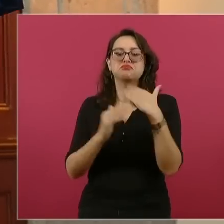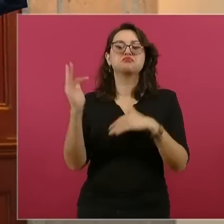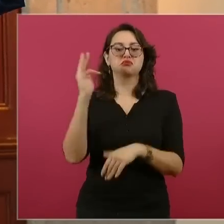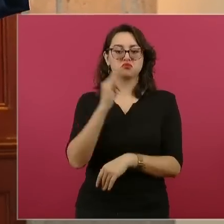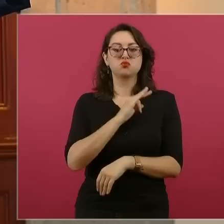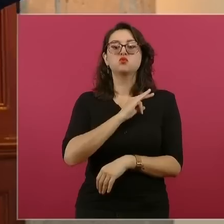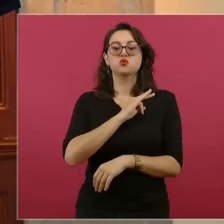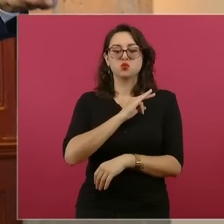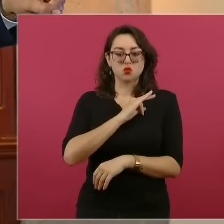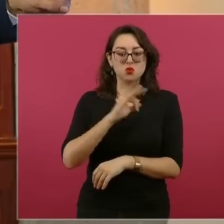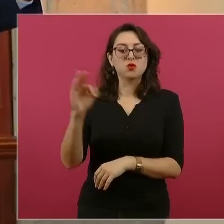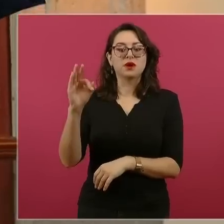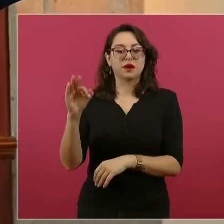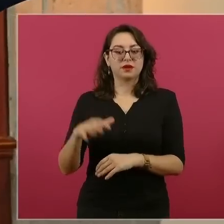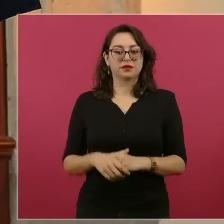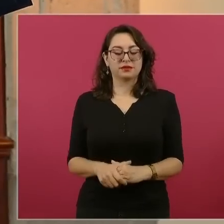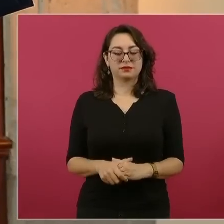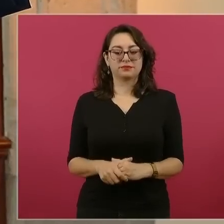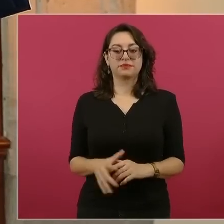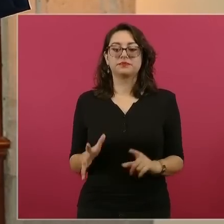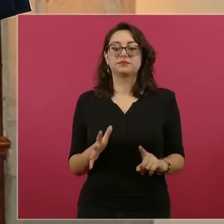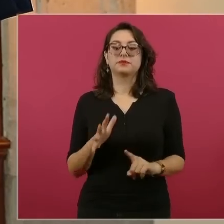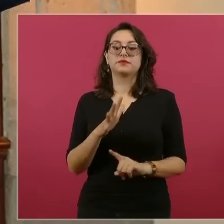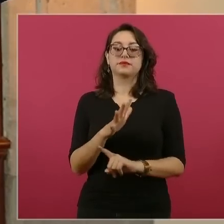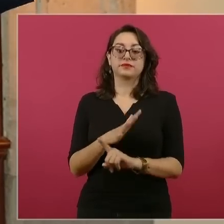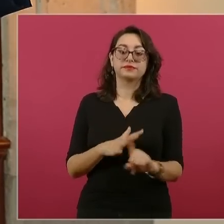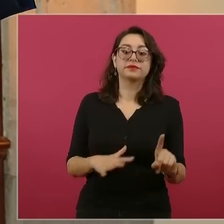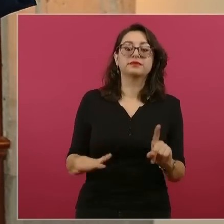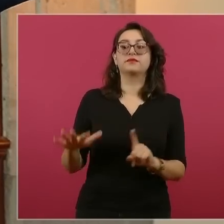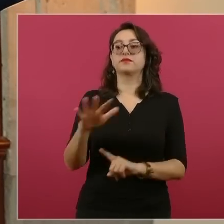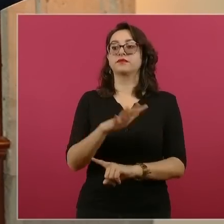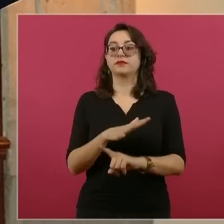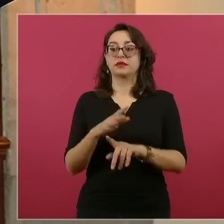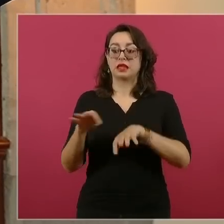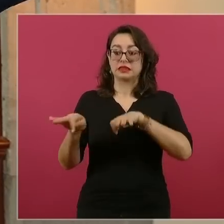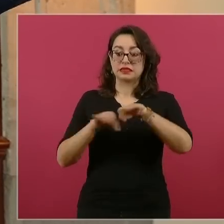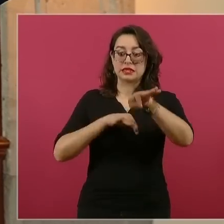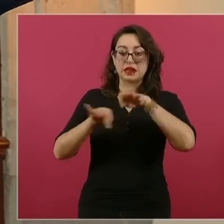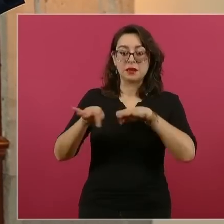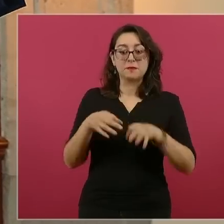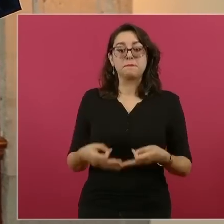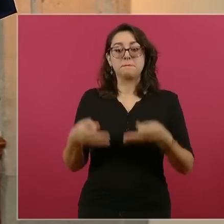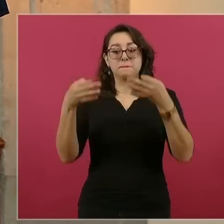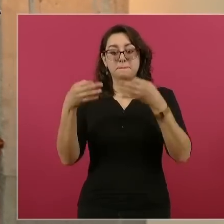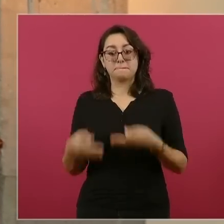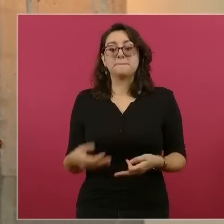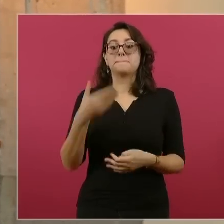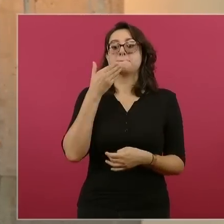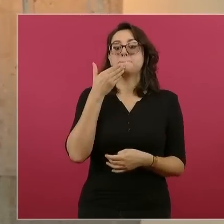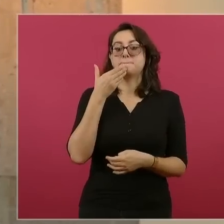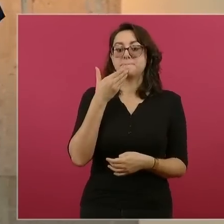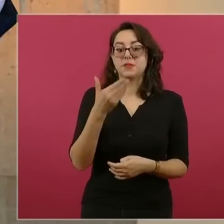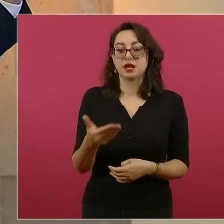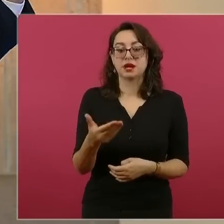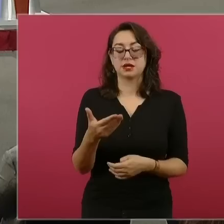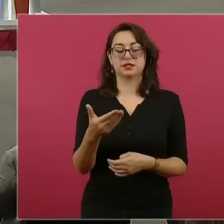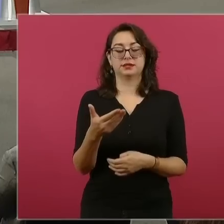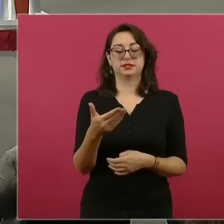El mejoramiento de las condiciones del trabajo, por una parte, y por otra,